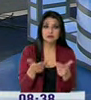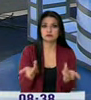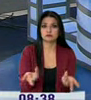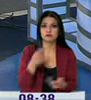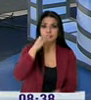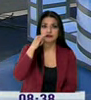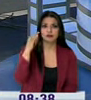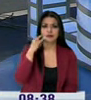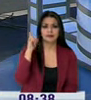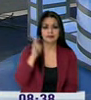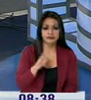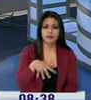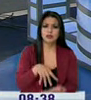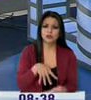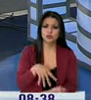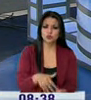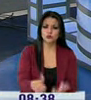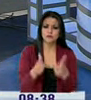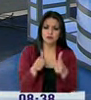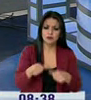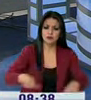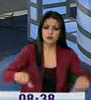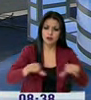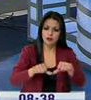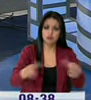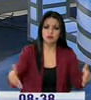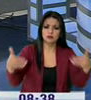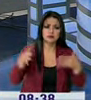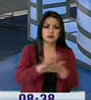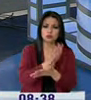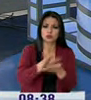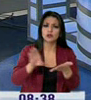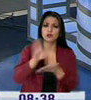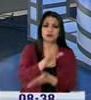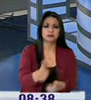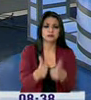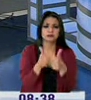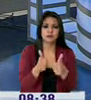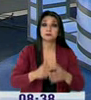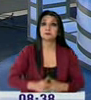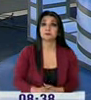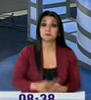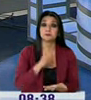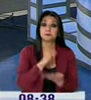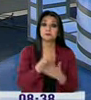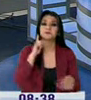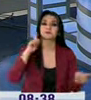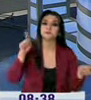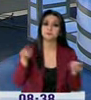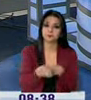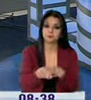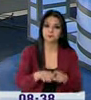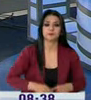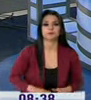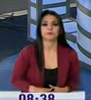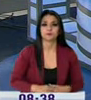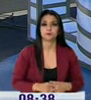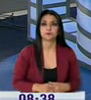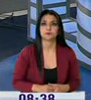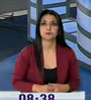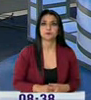condiciones y los niños se merecen estudiar con una estructura realmente en buenas condiciones. Totalmente. Lo que dice Ali tiene absolutamente toda la